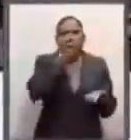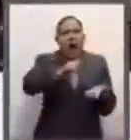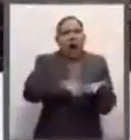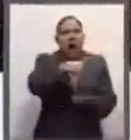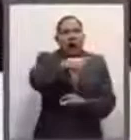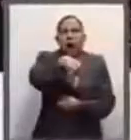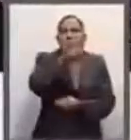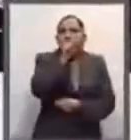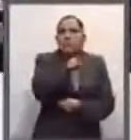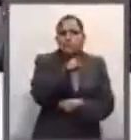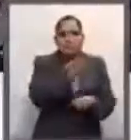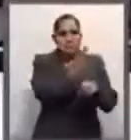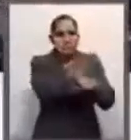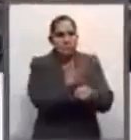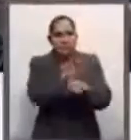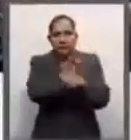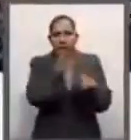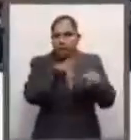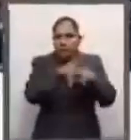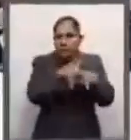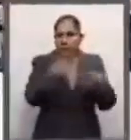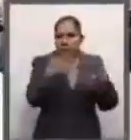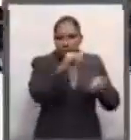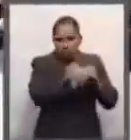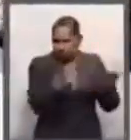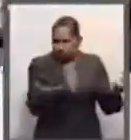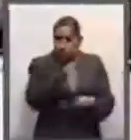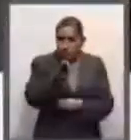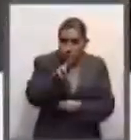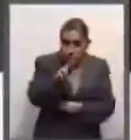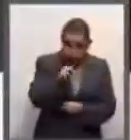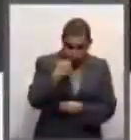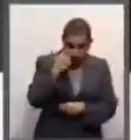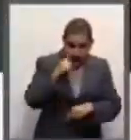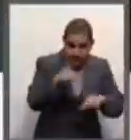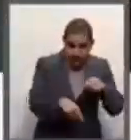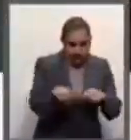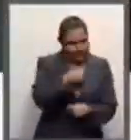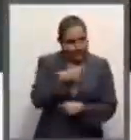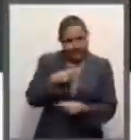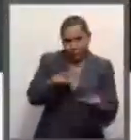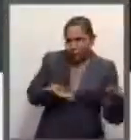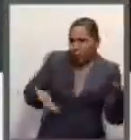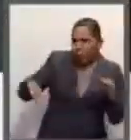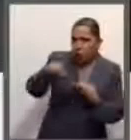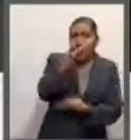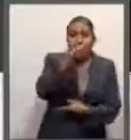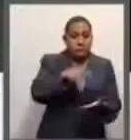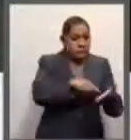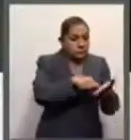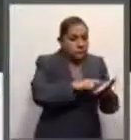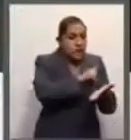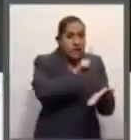privilegios. Fuero señor para diputado, nadie por encima de la ley. Esa es la